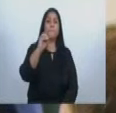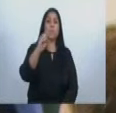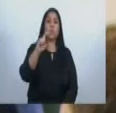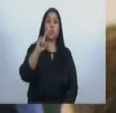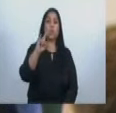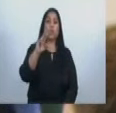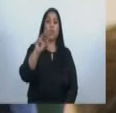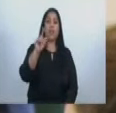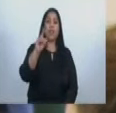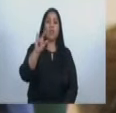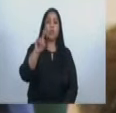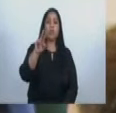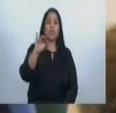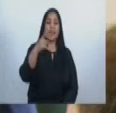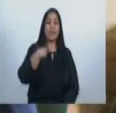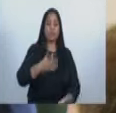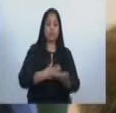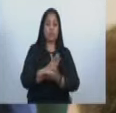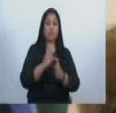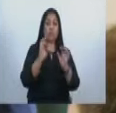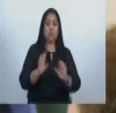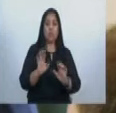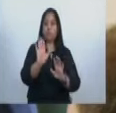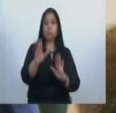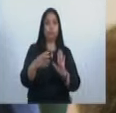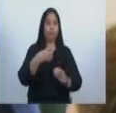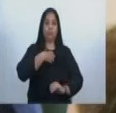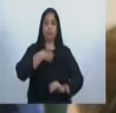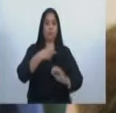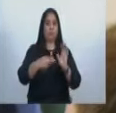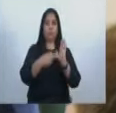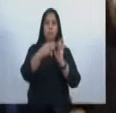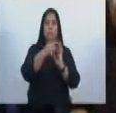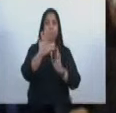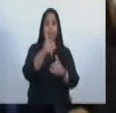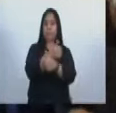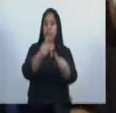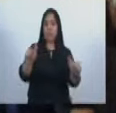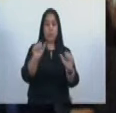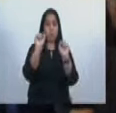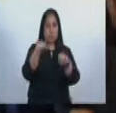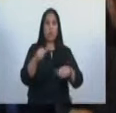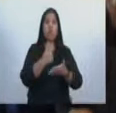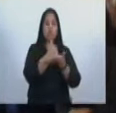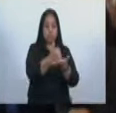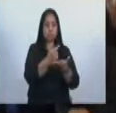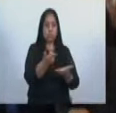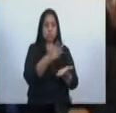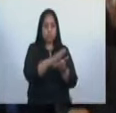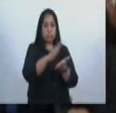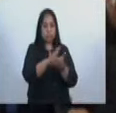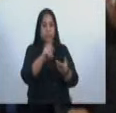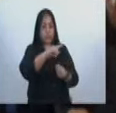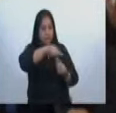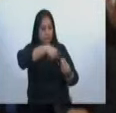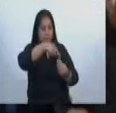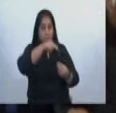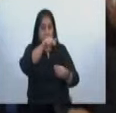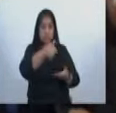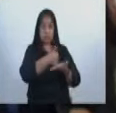procuraduría de los derechos del consumidor con su propia normativa y autonomía podría esto incidir en el costo de vida de las familias